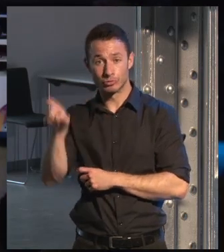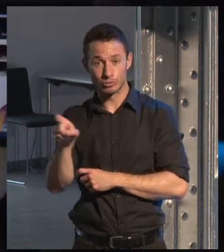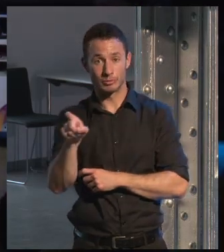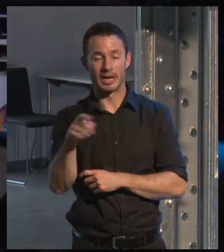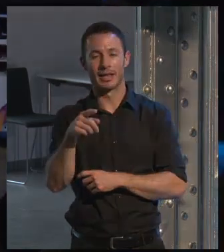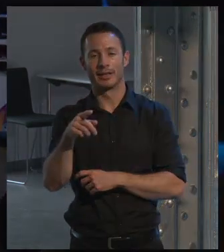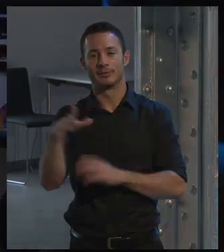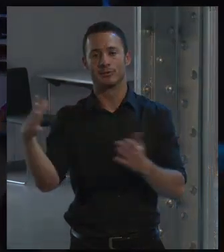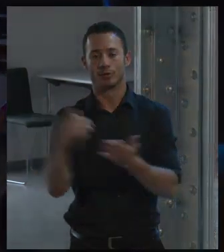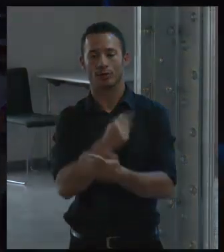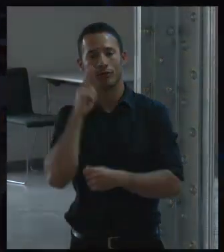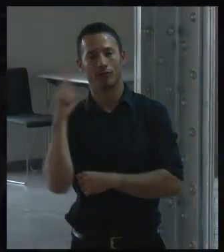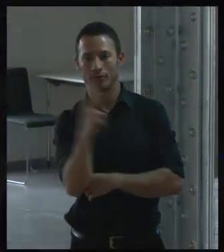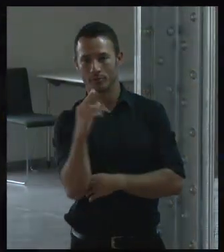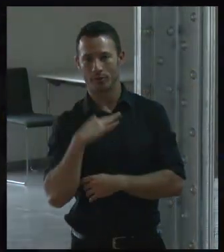detrás.